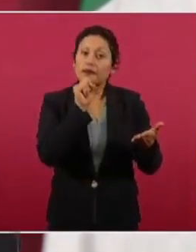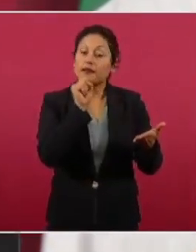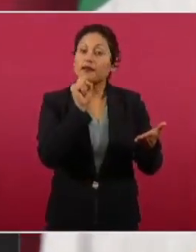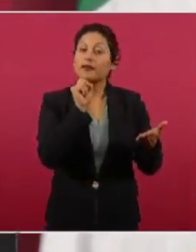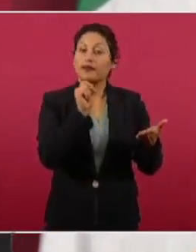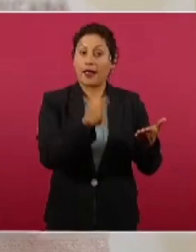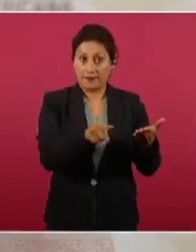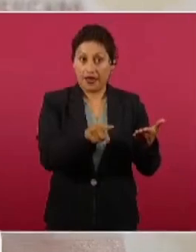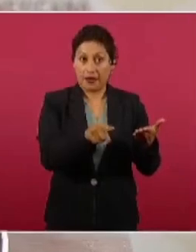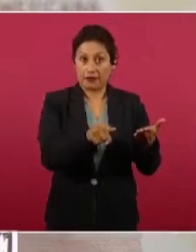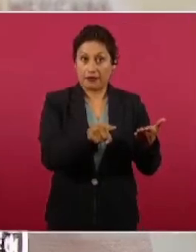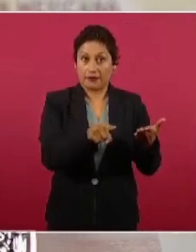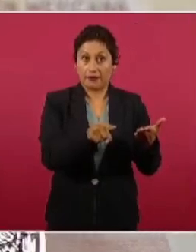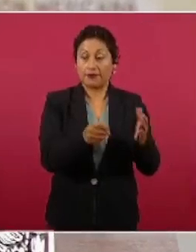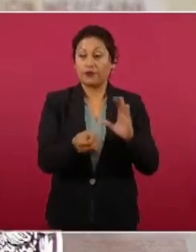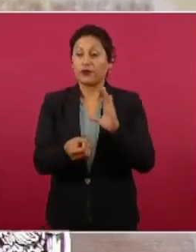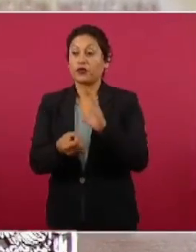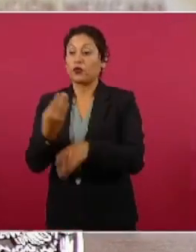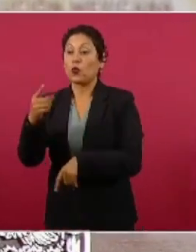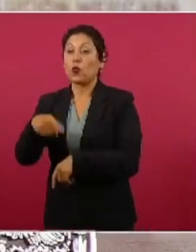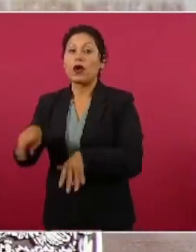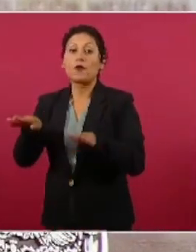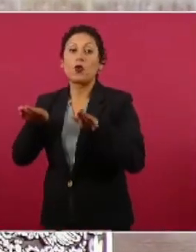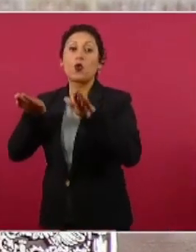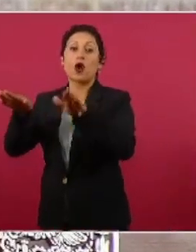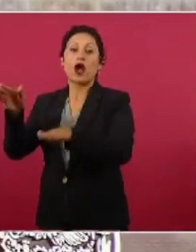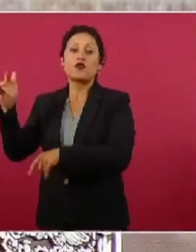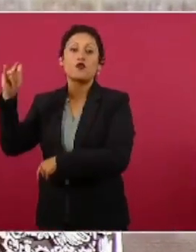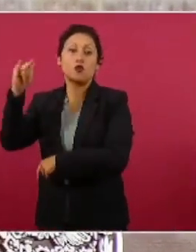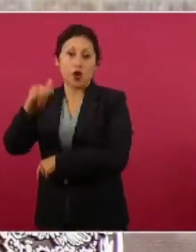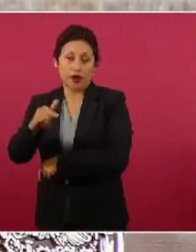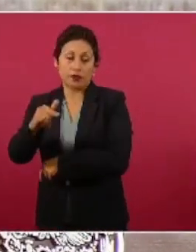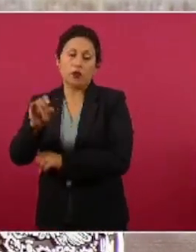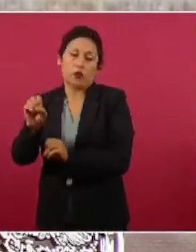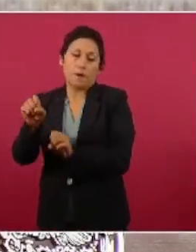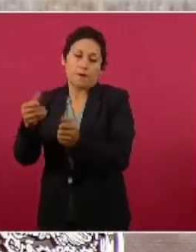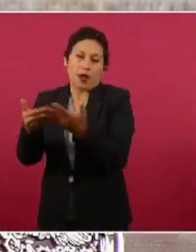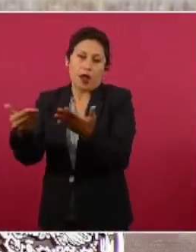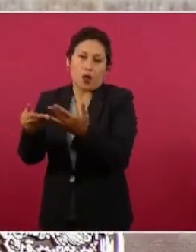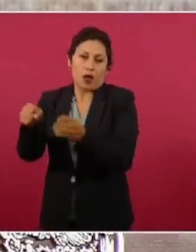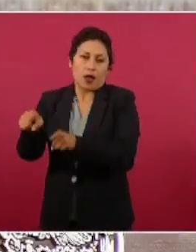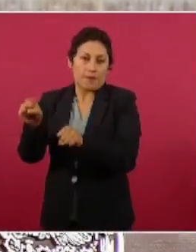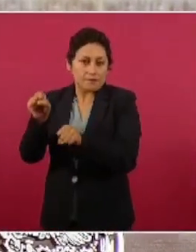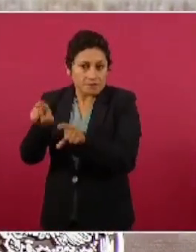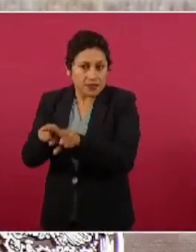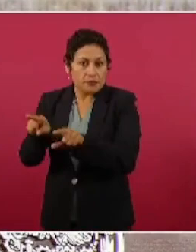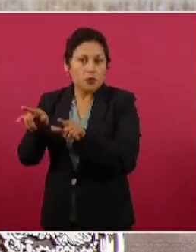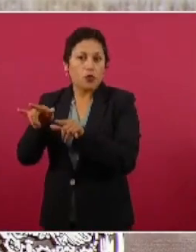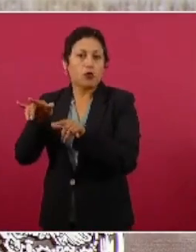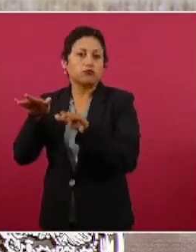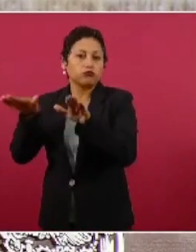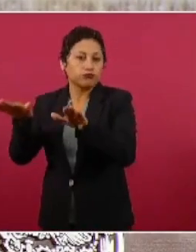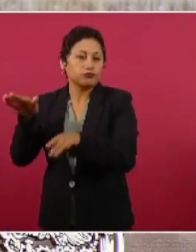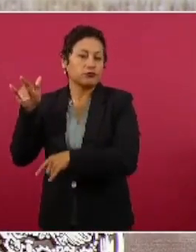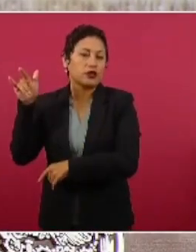cerrar el actual aeropuerto, porque ese era el negocio que tenían planeado.